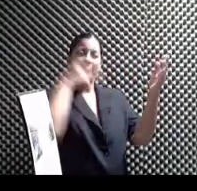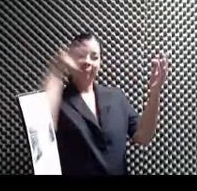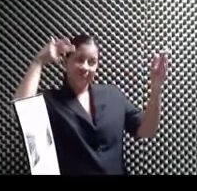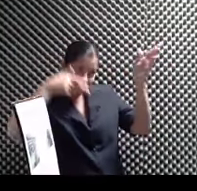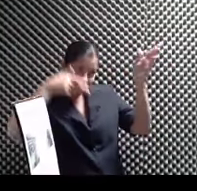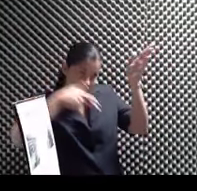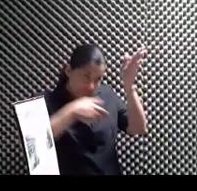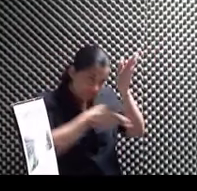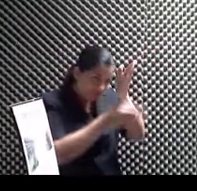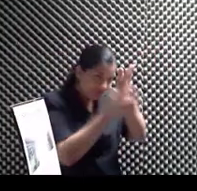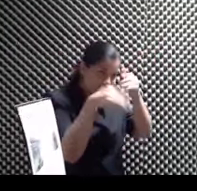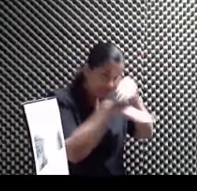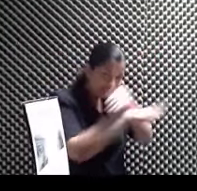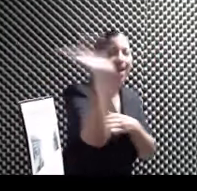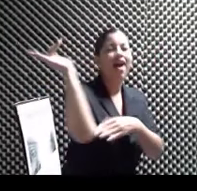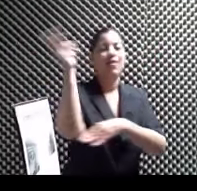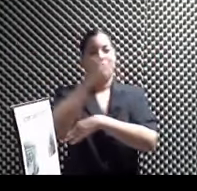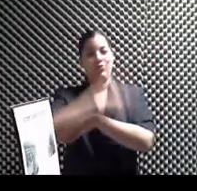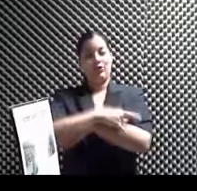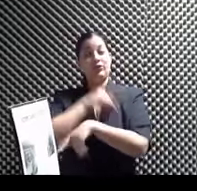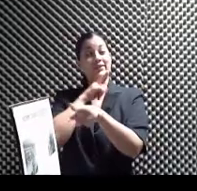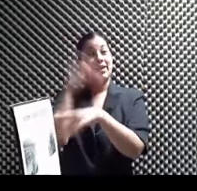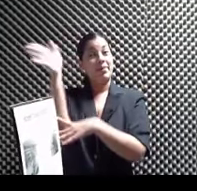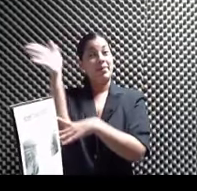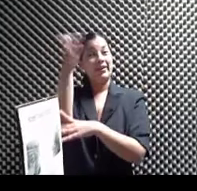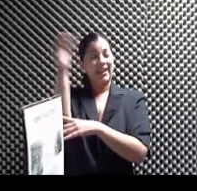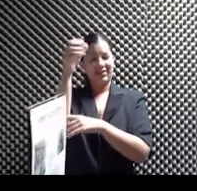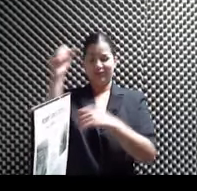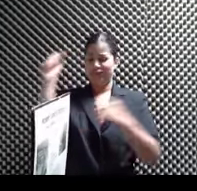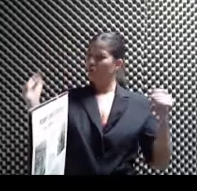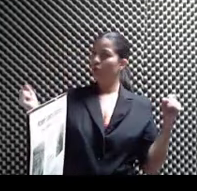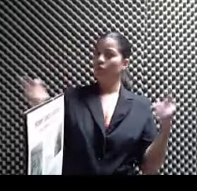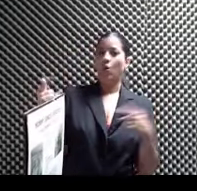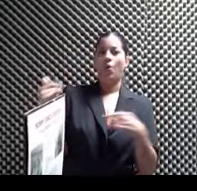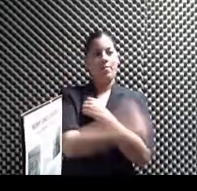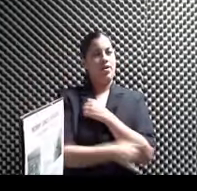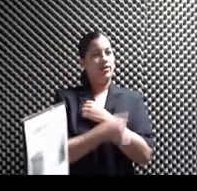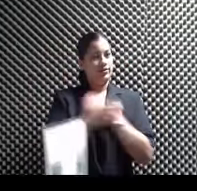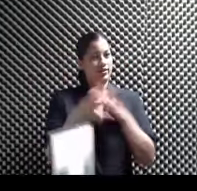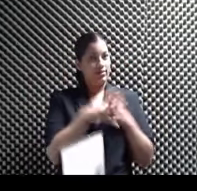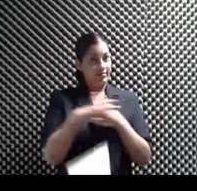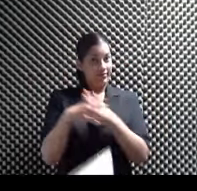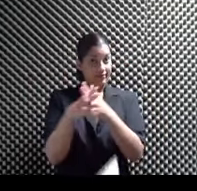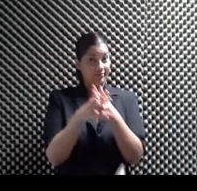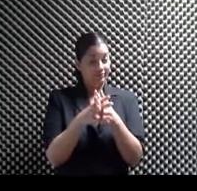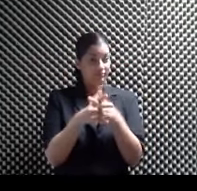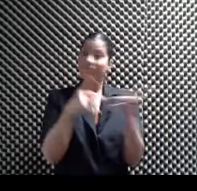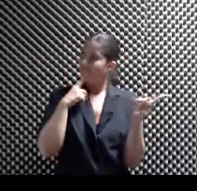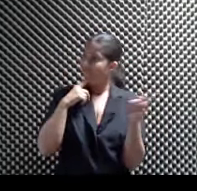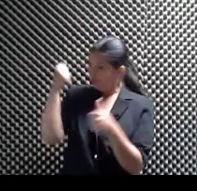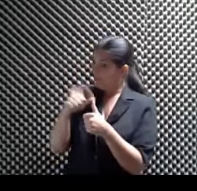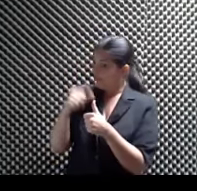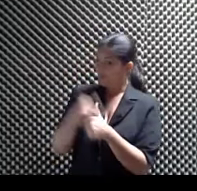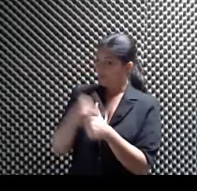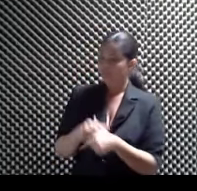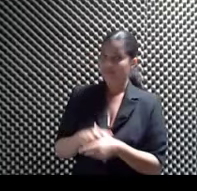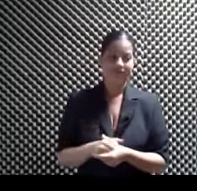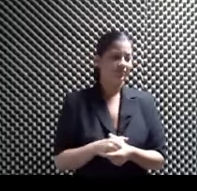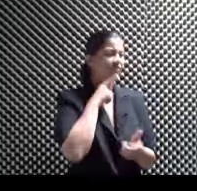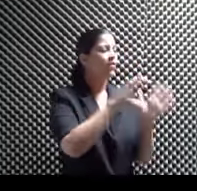aeropuerto Y esas banderas Eran de todos los países De América Sí, eso yo me acuerdo Esa Estas carátulas Son